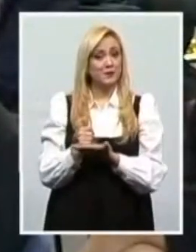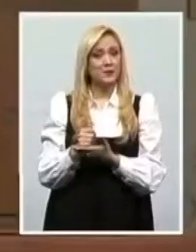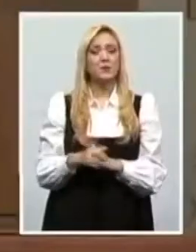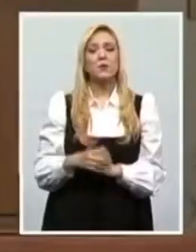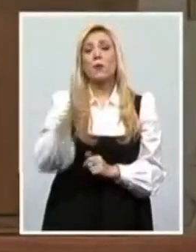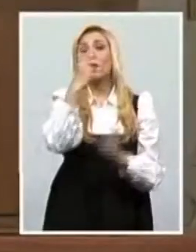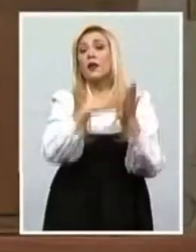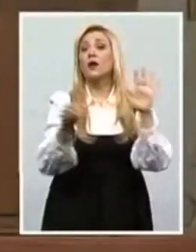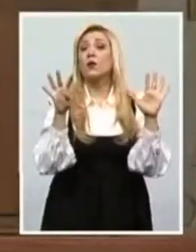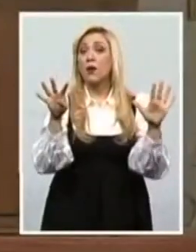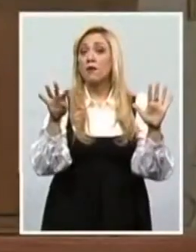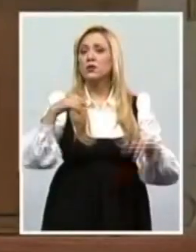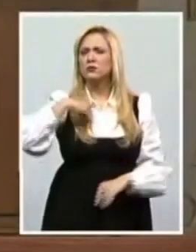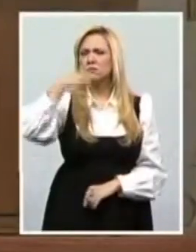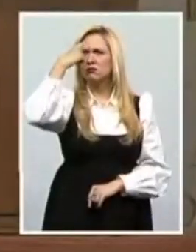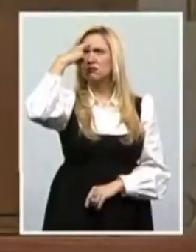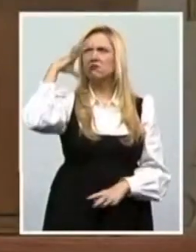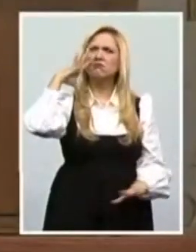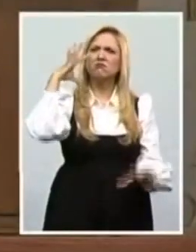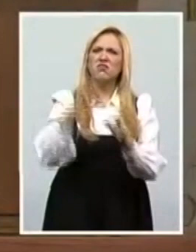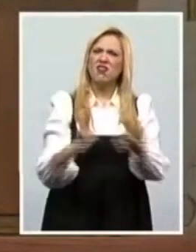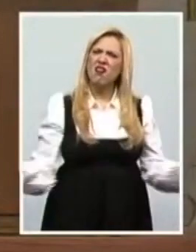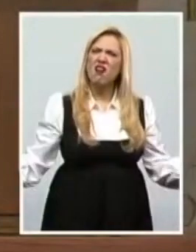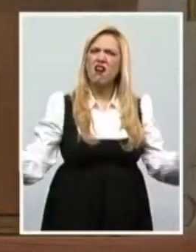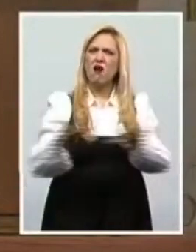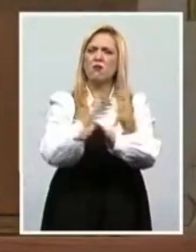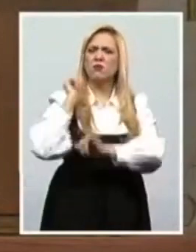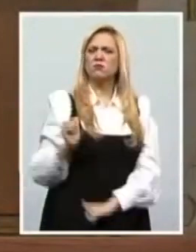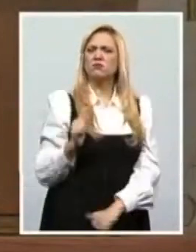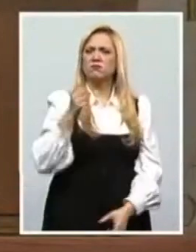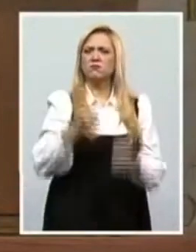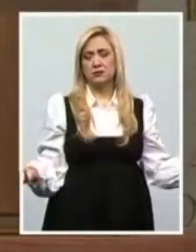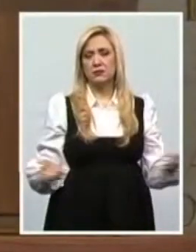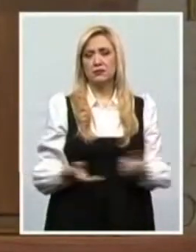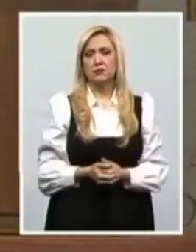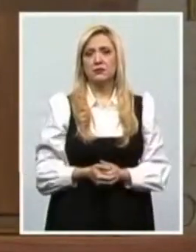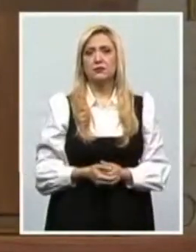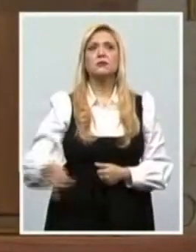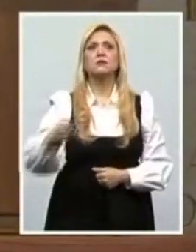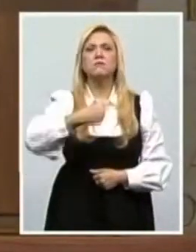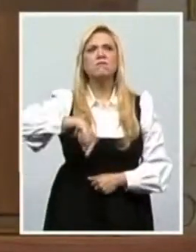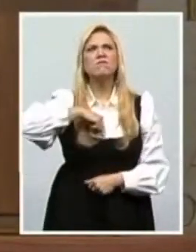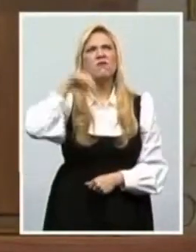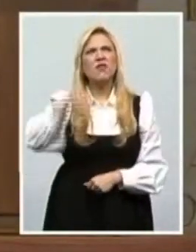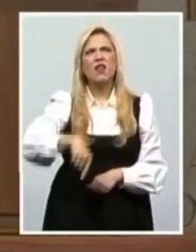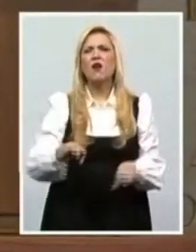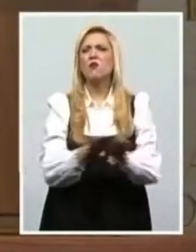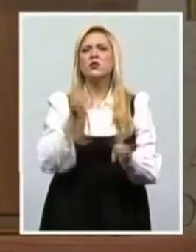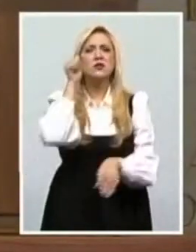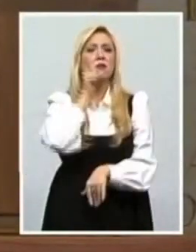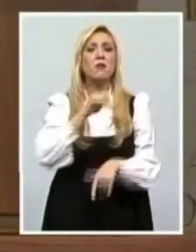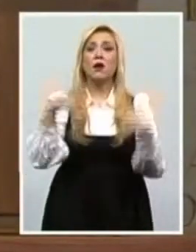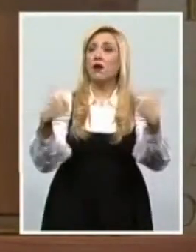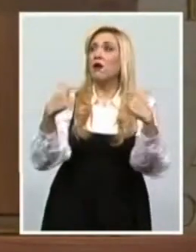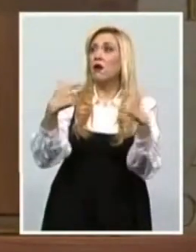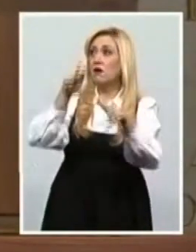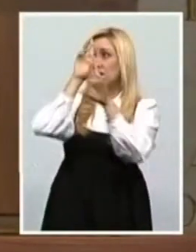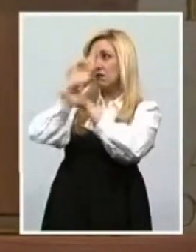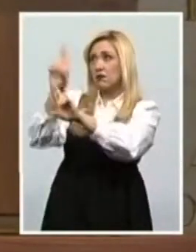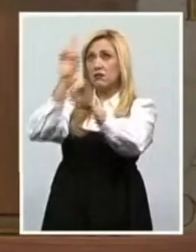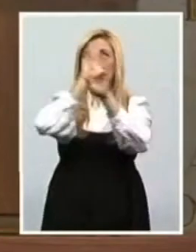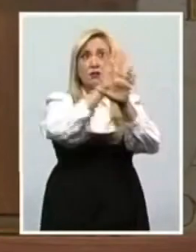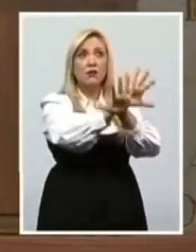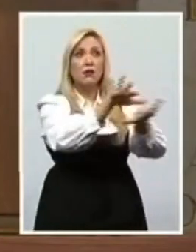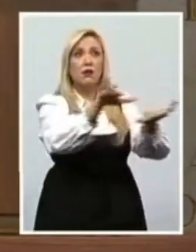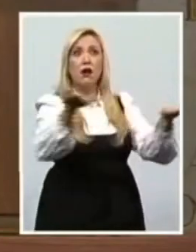bajo una perspectiva de igualdad. Durante su informe final, el presidente de la Suprema Corte reiteró que su prioridad han sido las causas de los